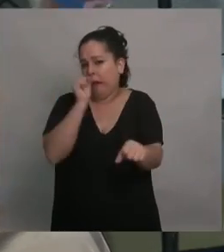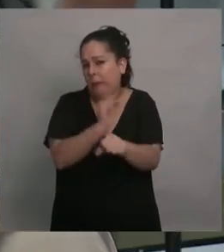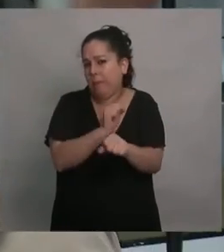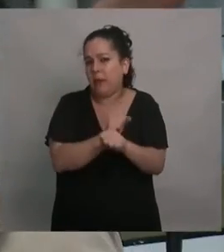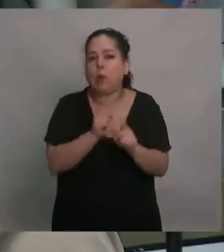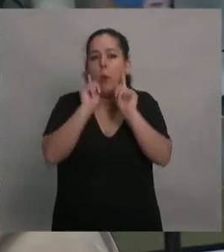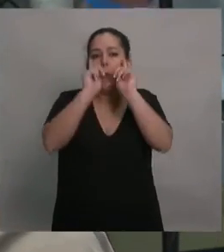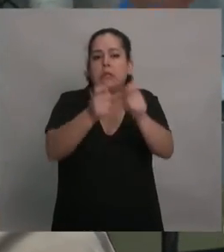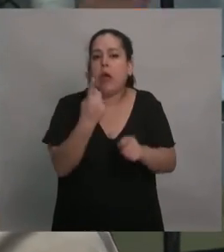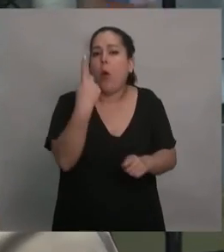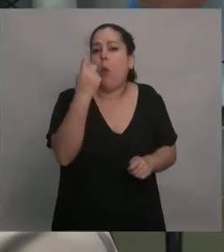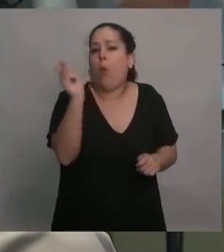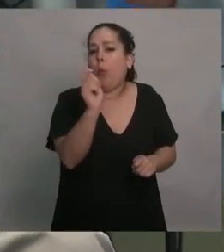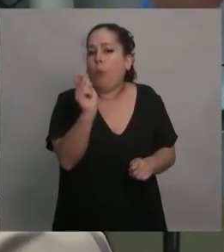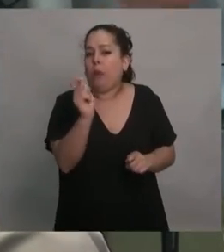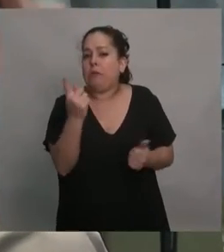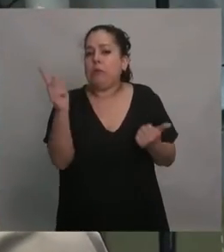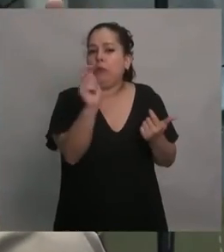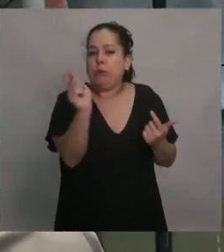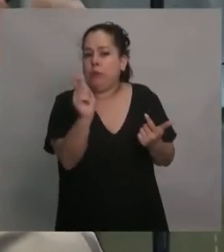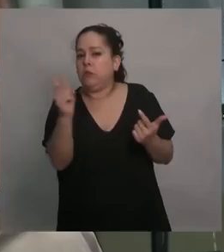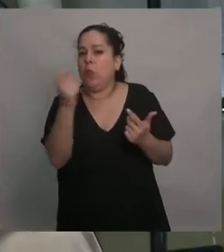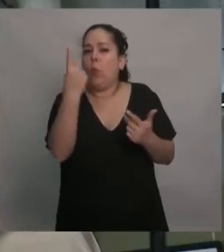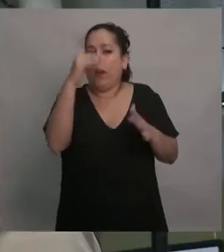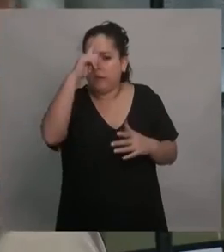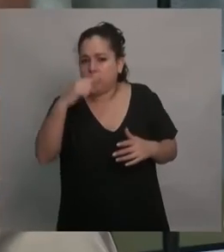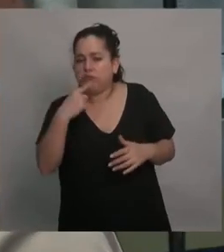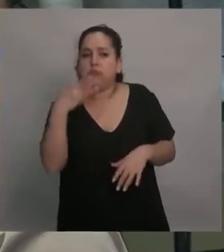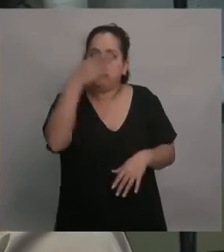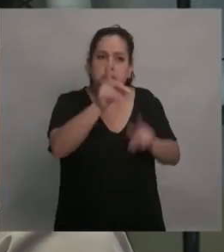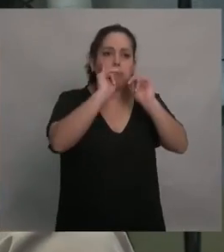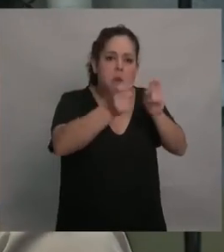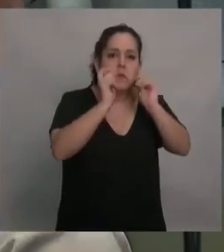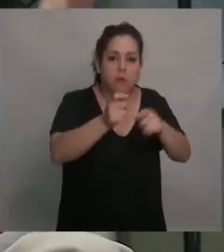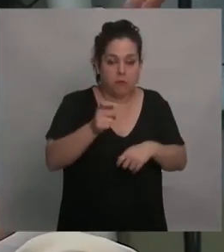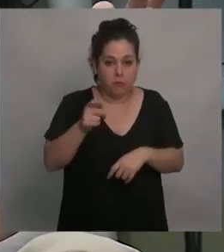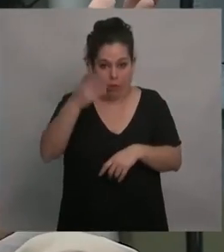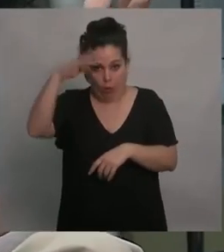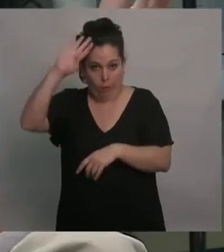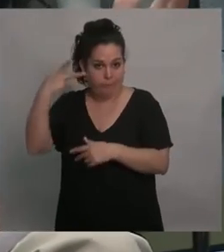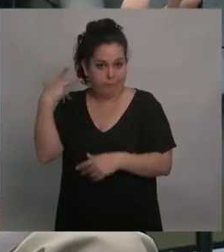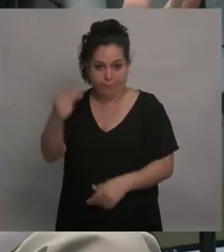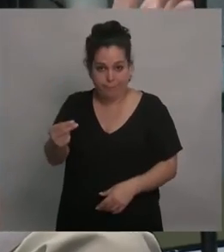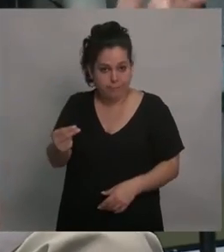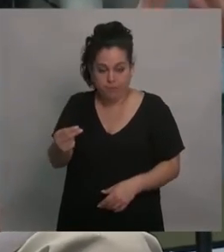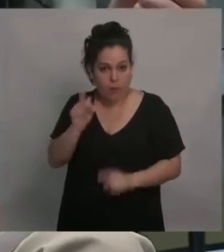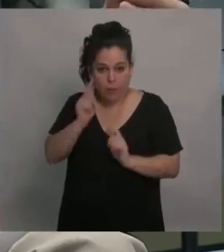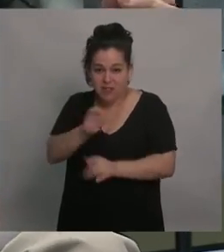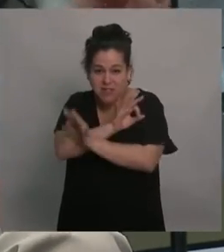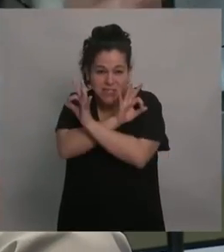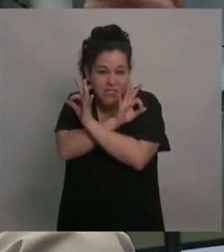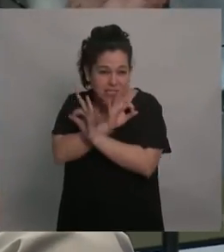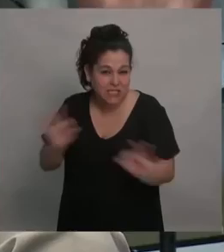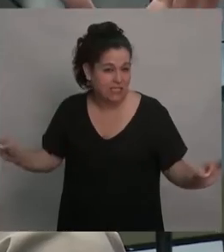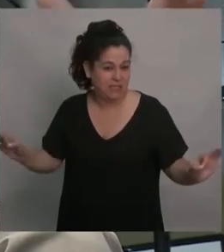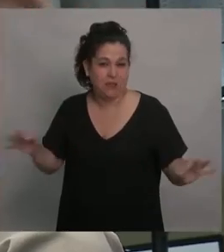una visita de un mes, una vez al mes. Ahí les negaban ni siquiera una vez al año, ¿verdad ustedes? Bueno, esa fue